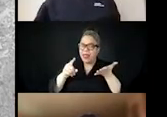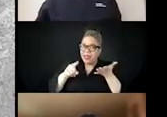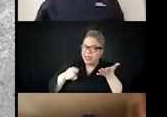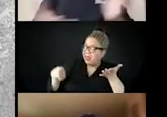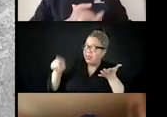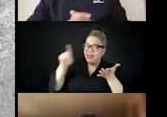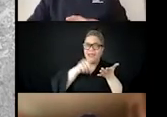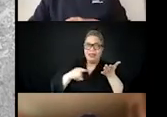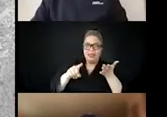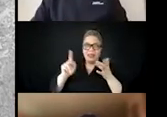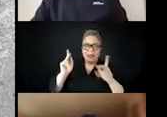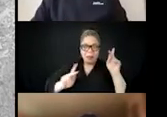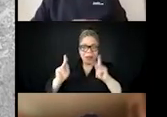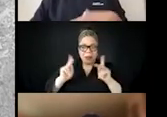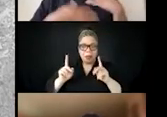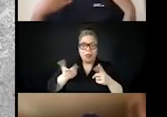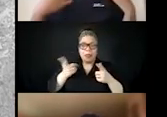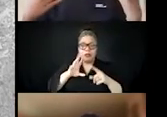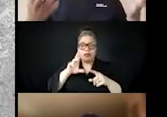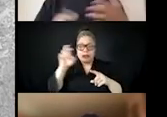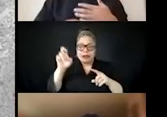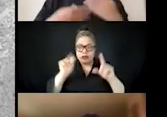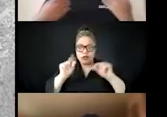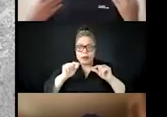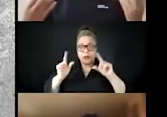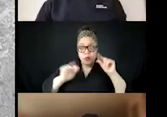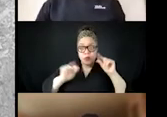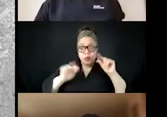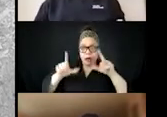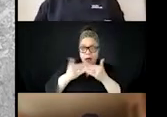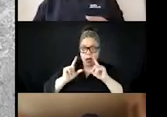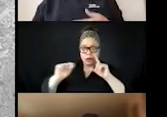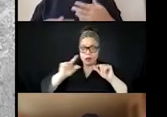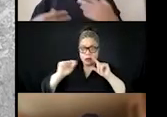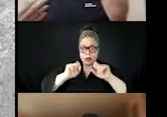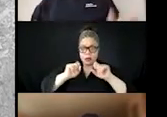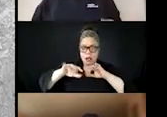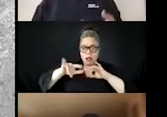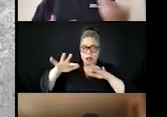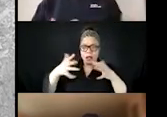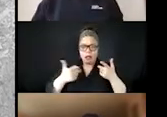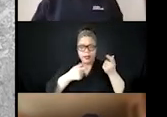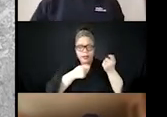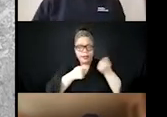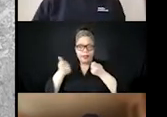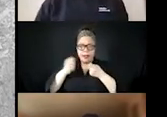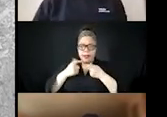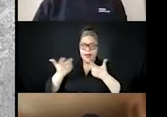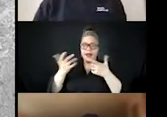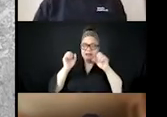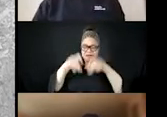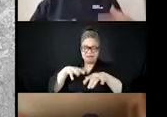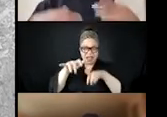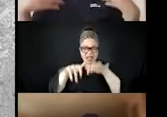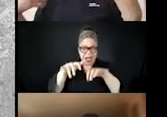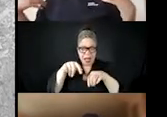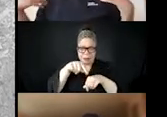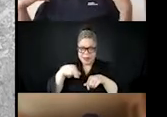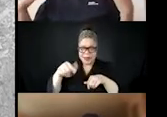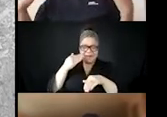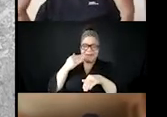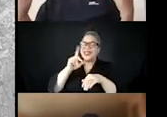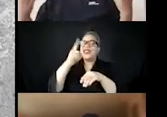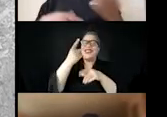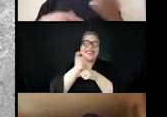solo para sólo por ver el título del artículo como información